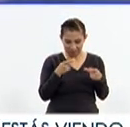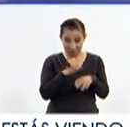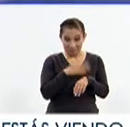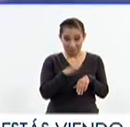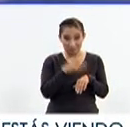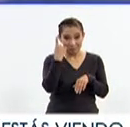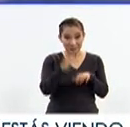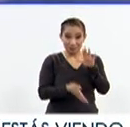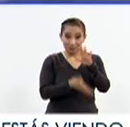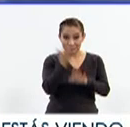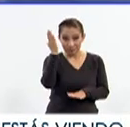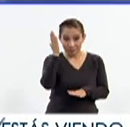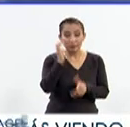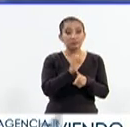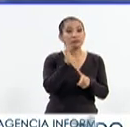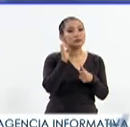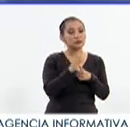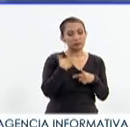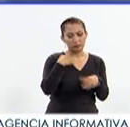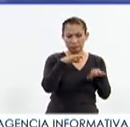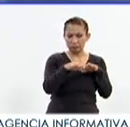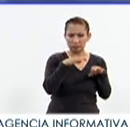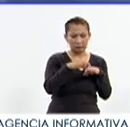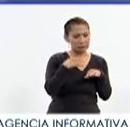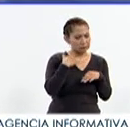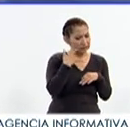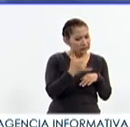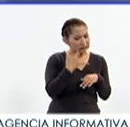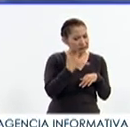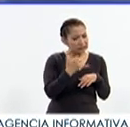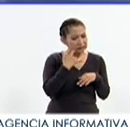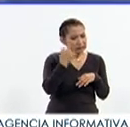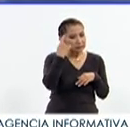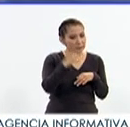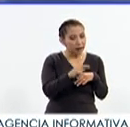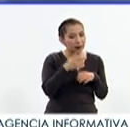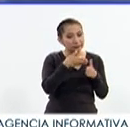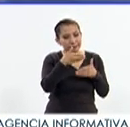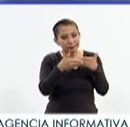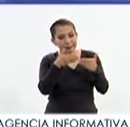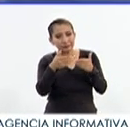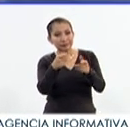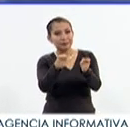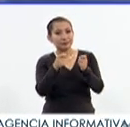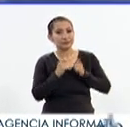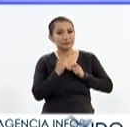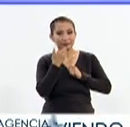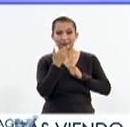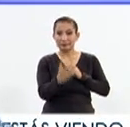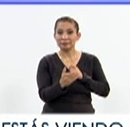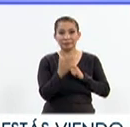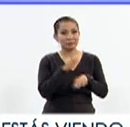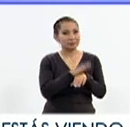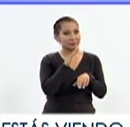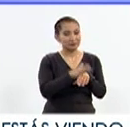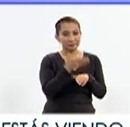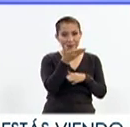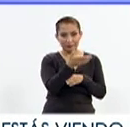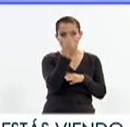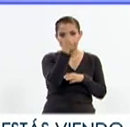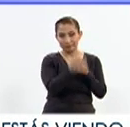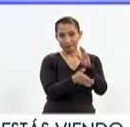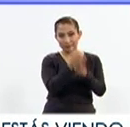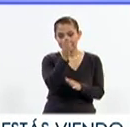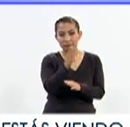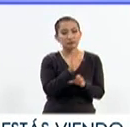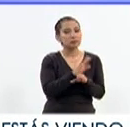promedio para poderme ir, entonces trabajé mucho para poder obtener los créditos que me piden para